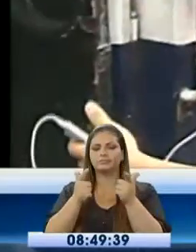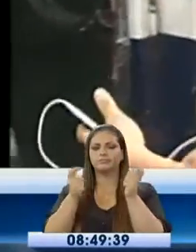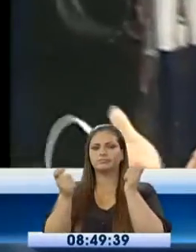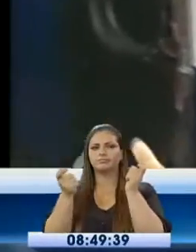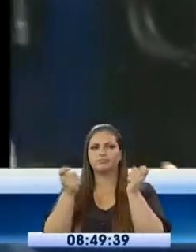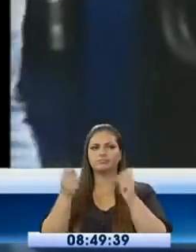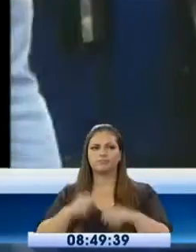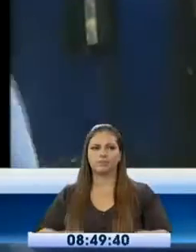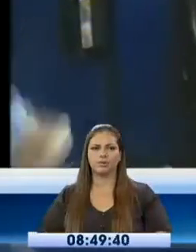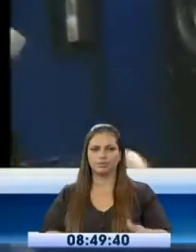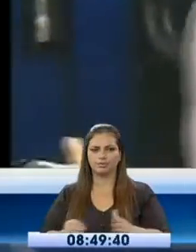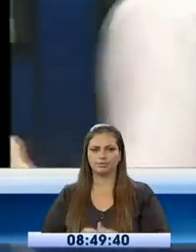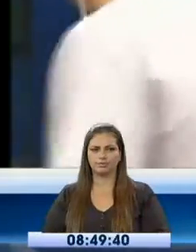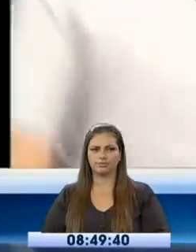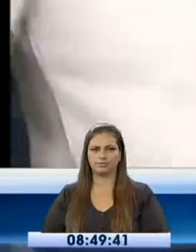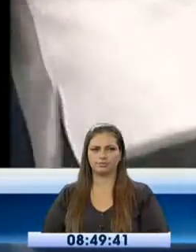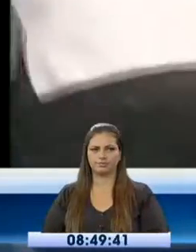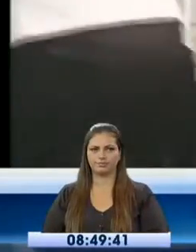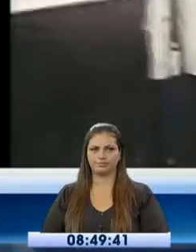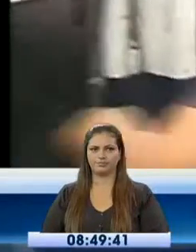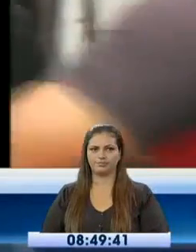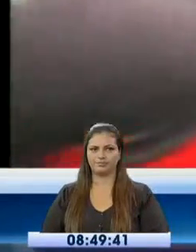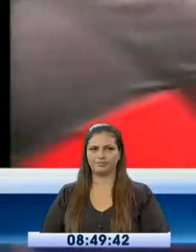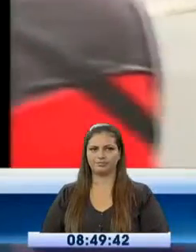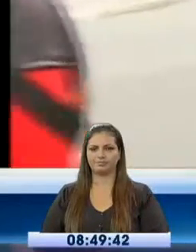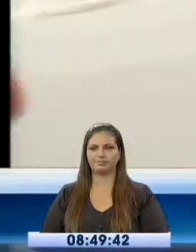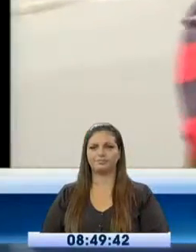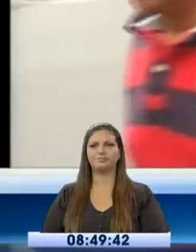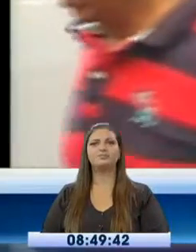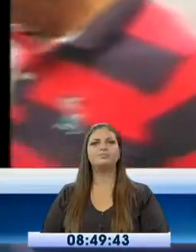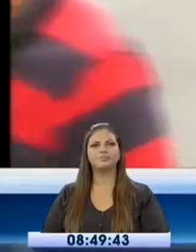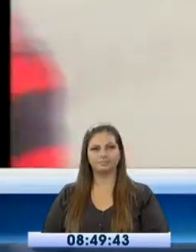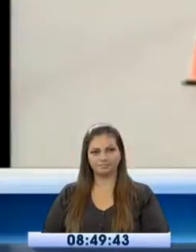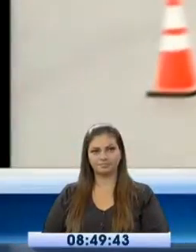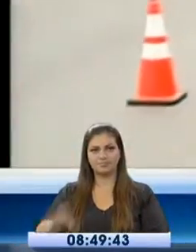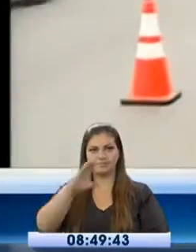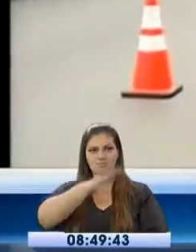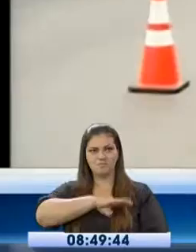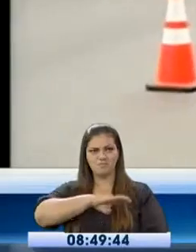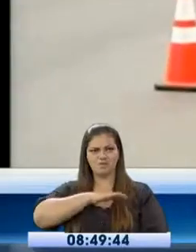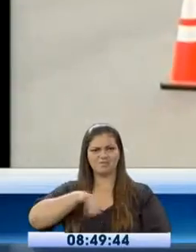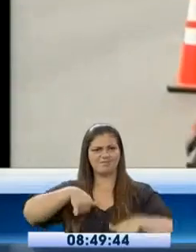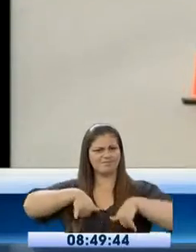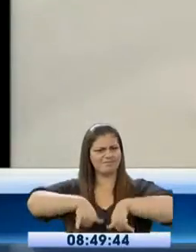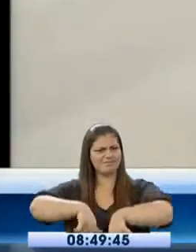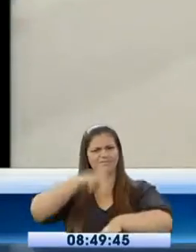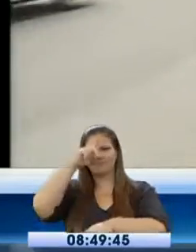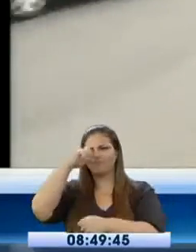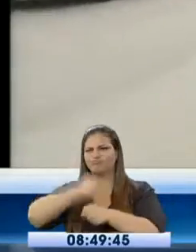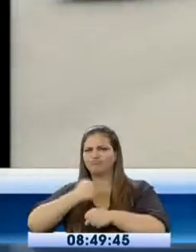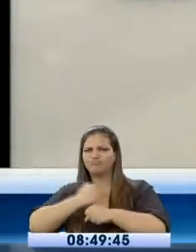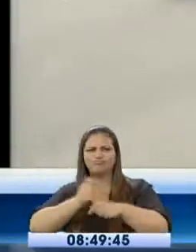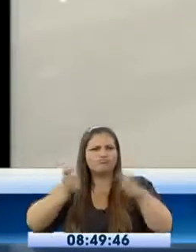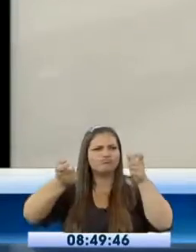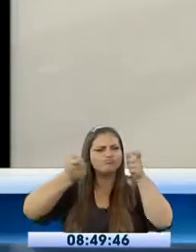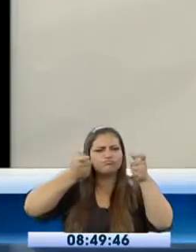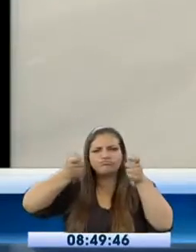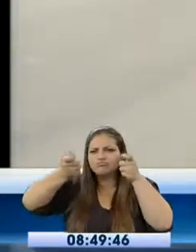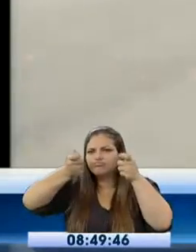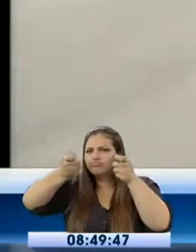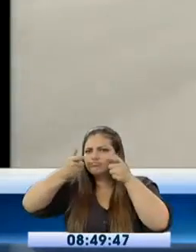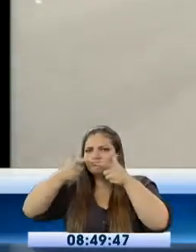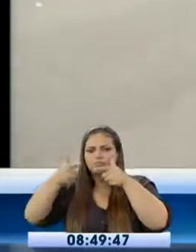Sí, Hugo, fíjate que la Policía Nacional no quita el dedo del renglón para brindarle la seguridad necesaria a